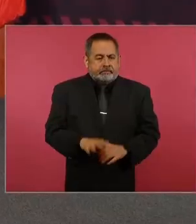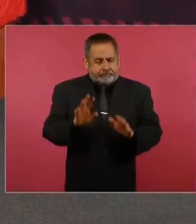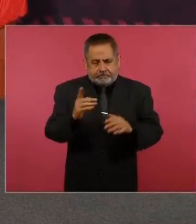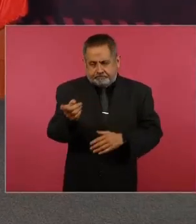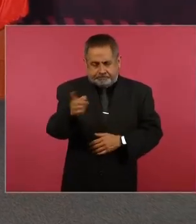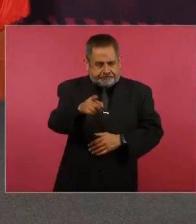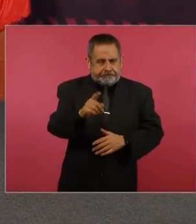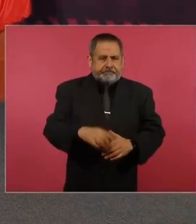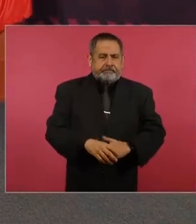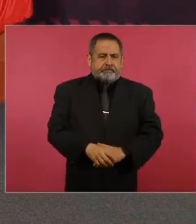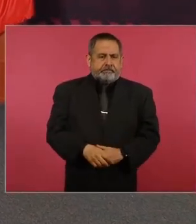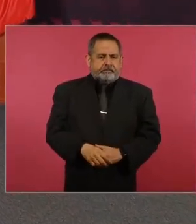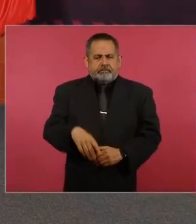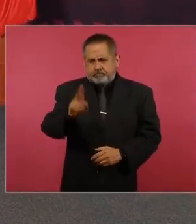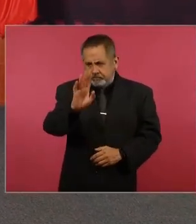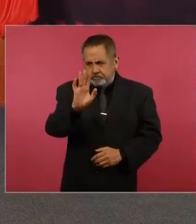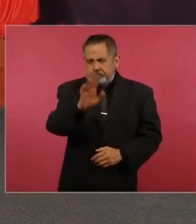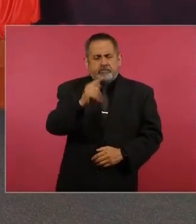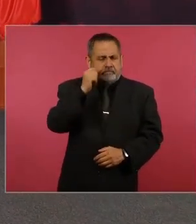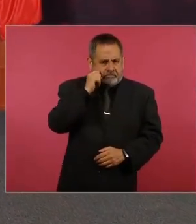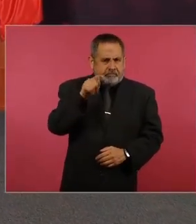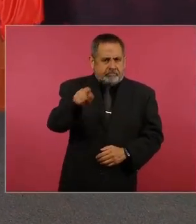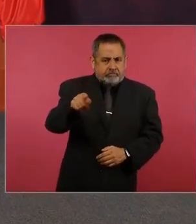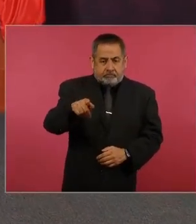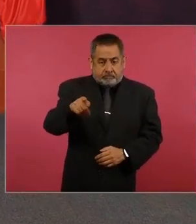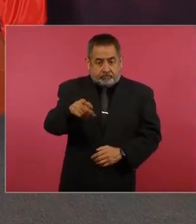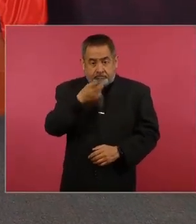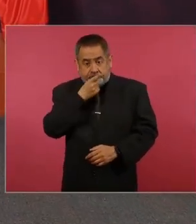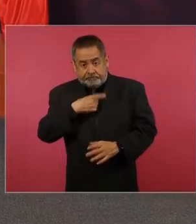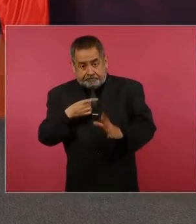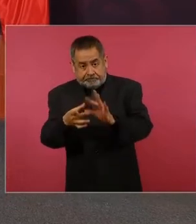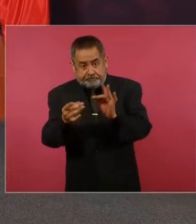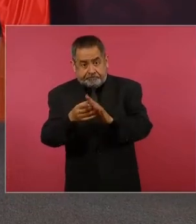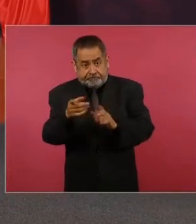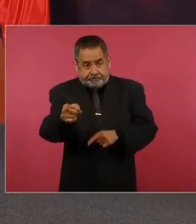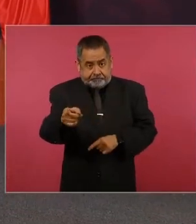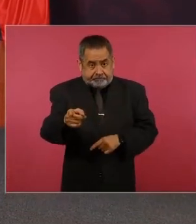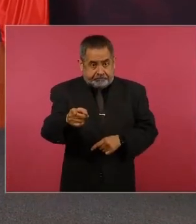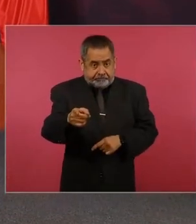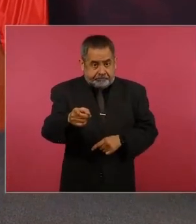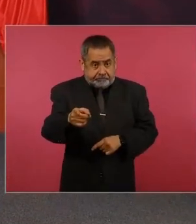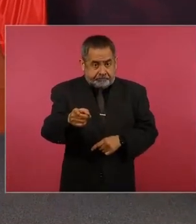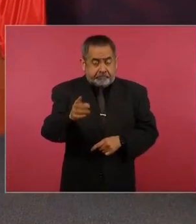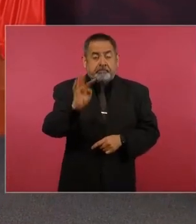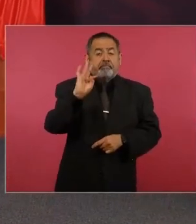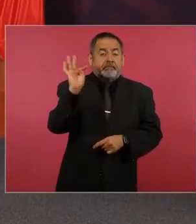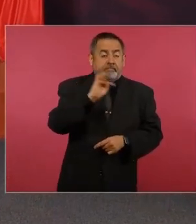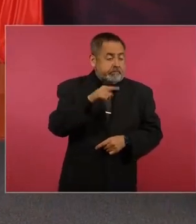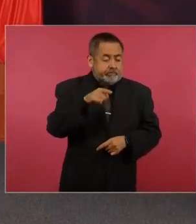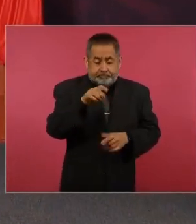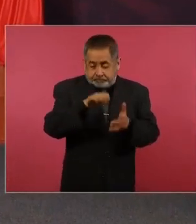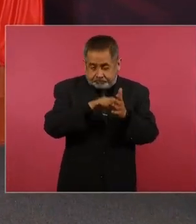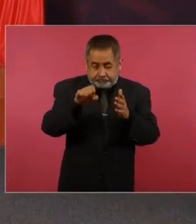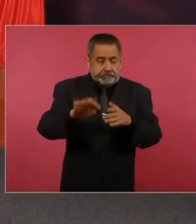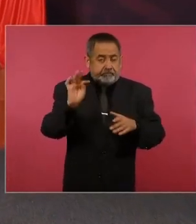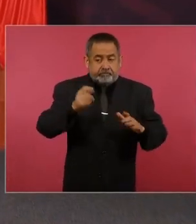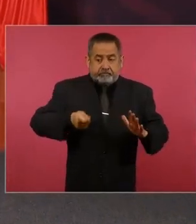vámonos. Pero de todas maneras, esto que están planteando, si hay sentencia, por ejemplo,